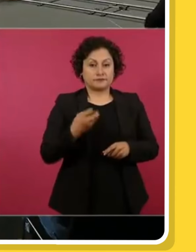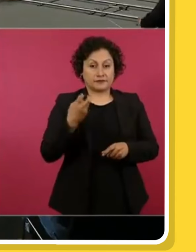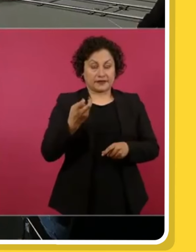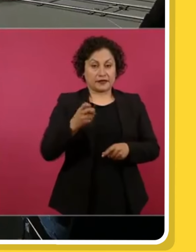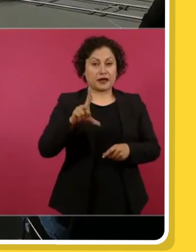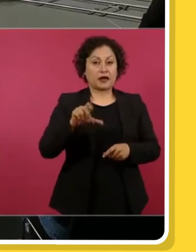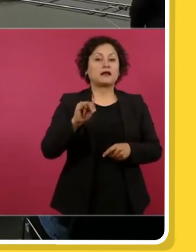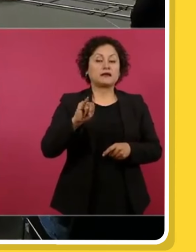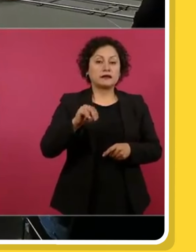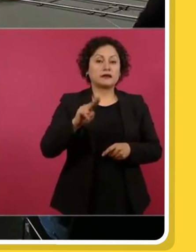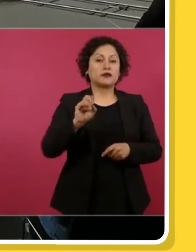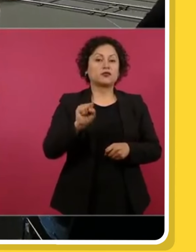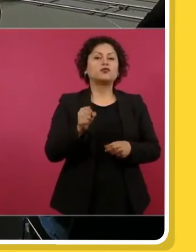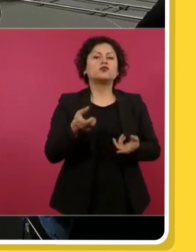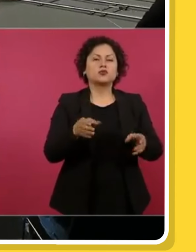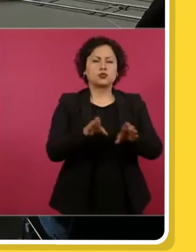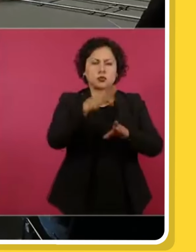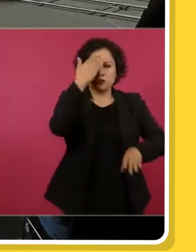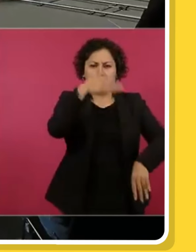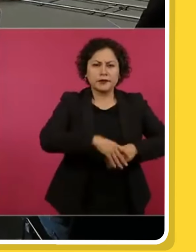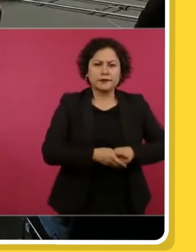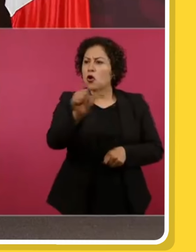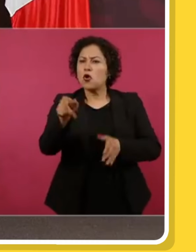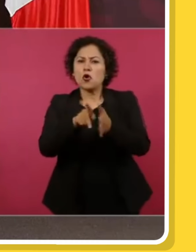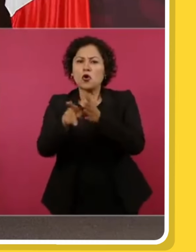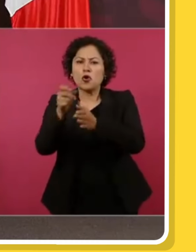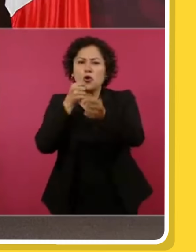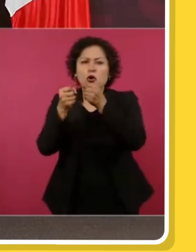latinos. ¿Cómo sabía? ¿Y todos los demás periodistas dónde estaban?